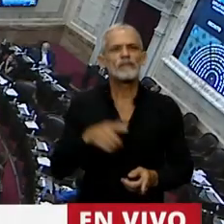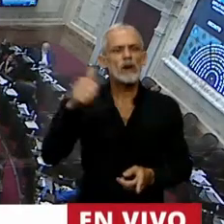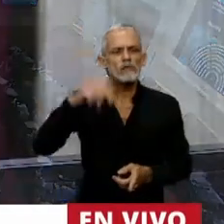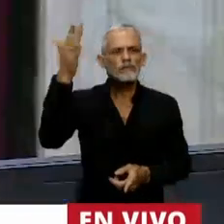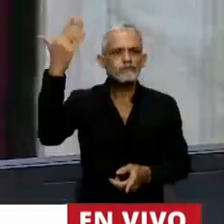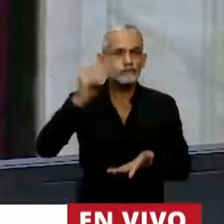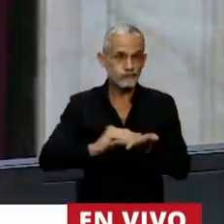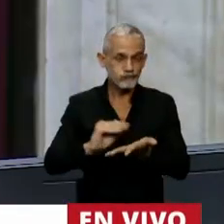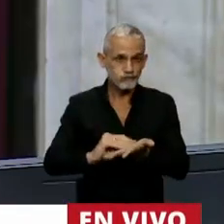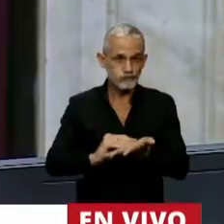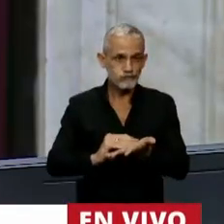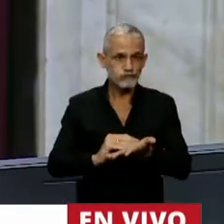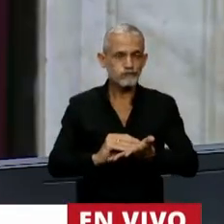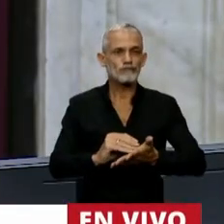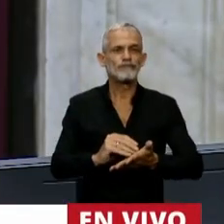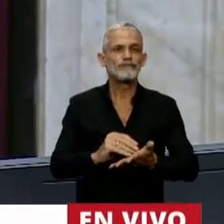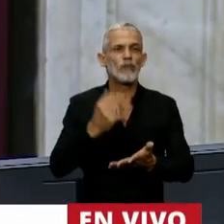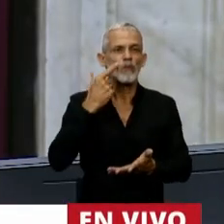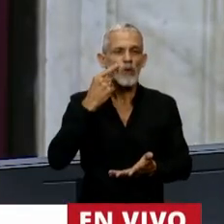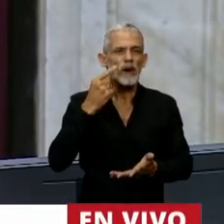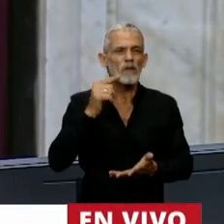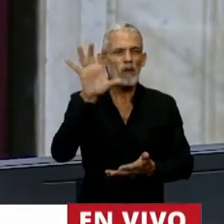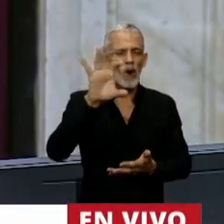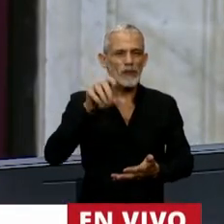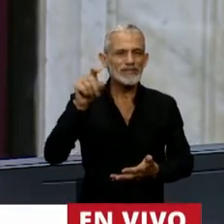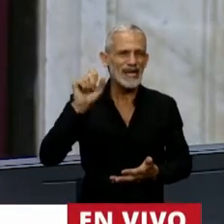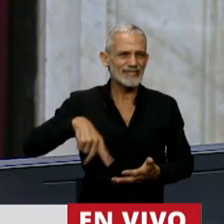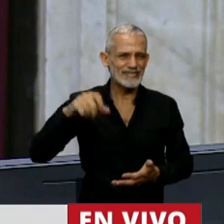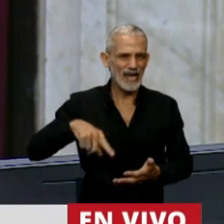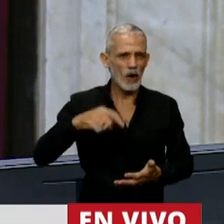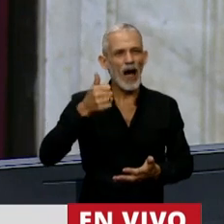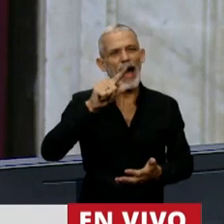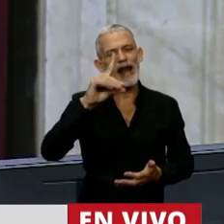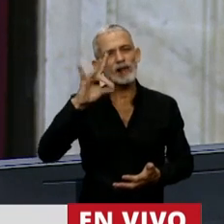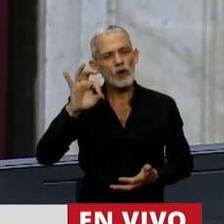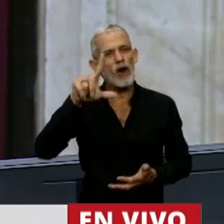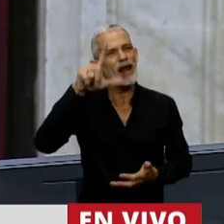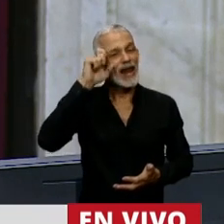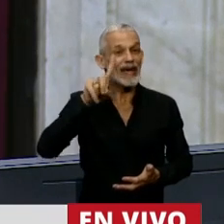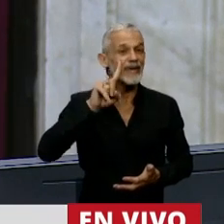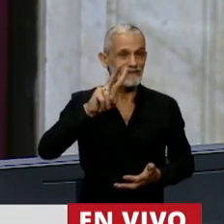En uso de la palabra, el diputado por la provincia del Chaco, Aldo Leiva.